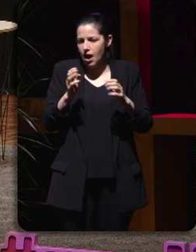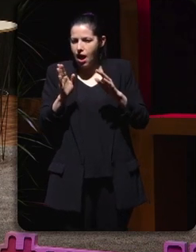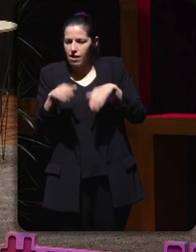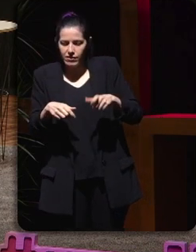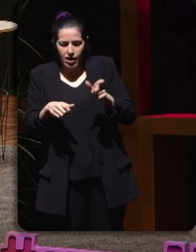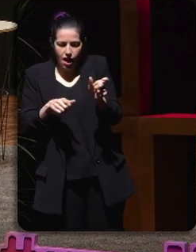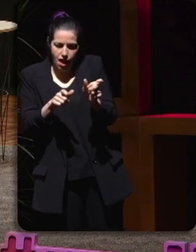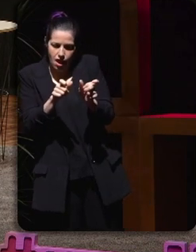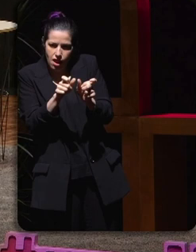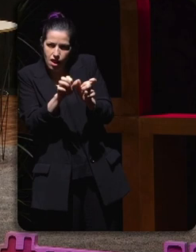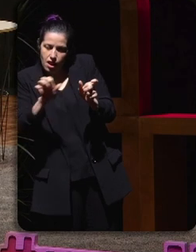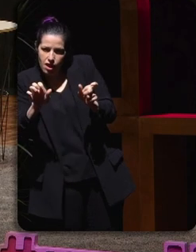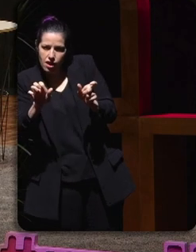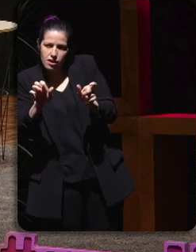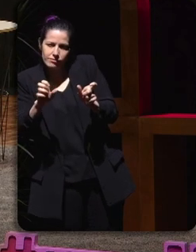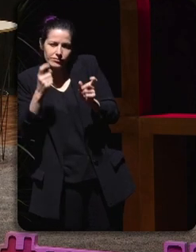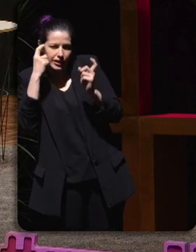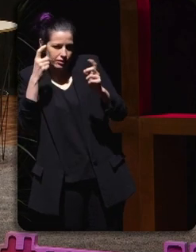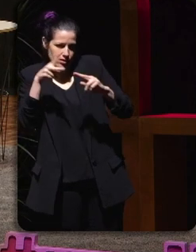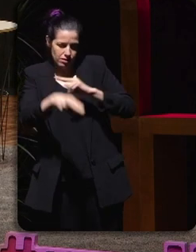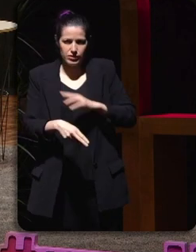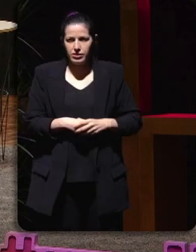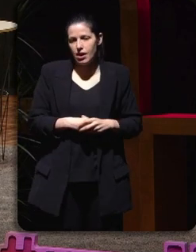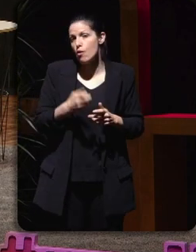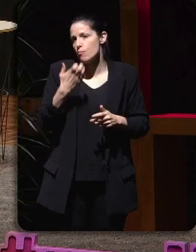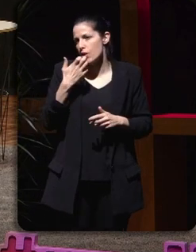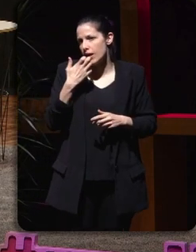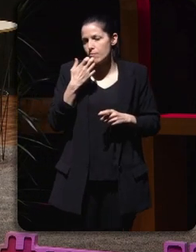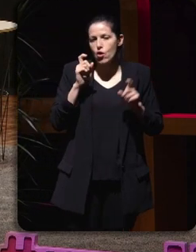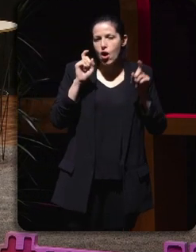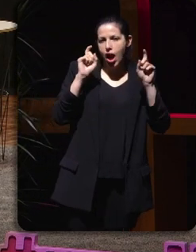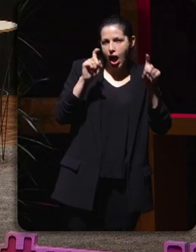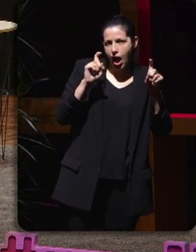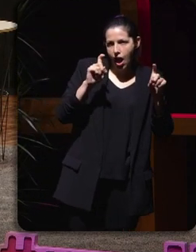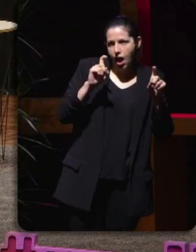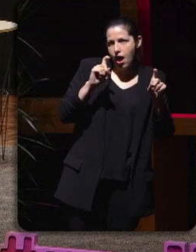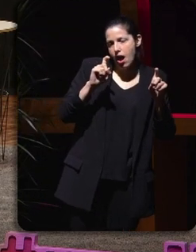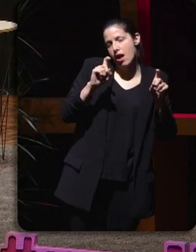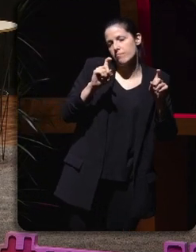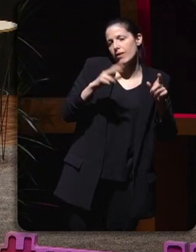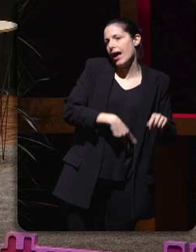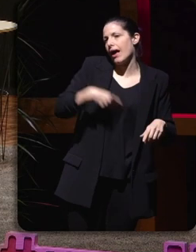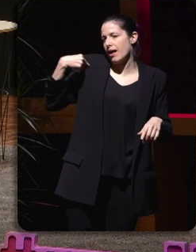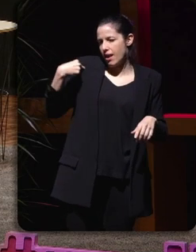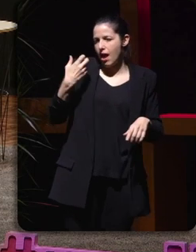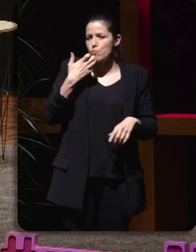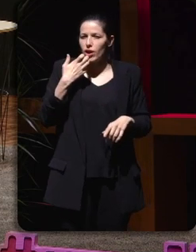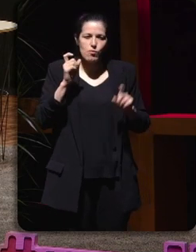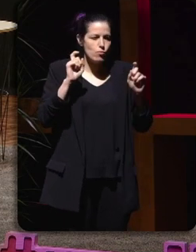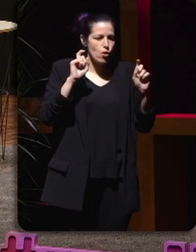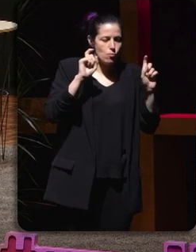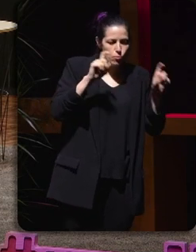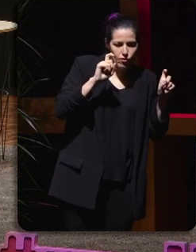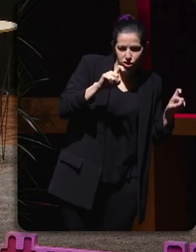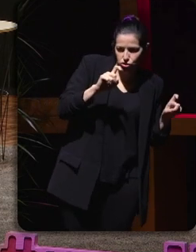colectivos en vez de el alumno y la alumna decimos el alumnado en vez del profesor y la profesora